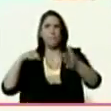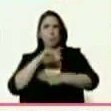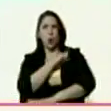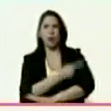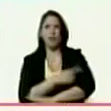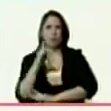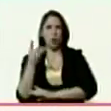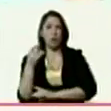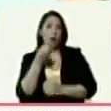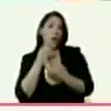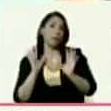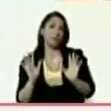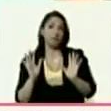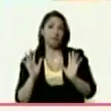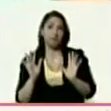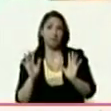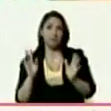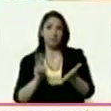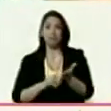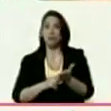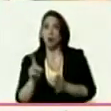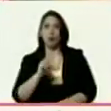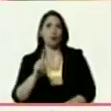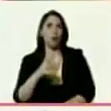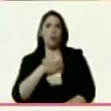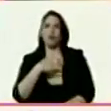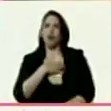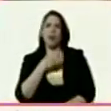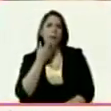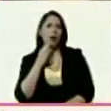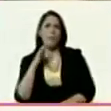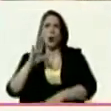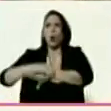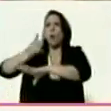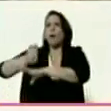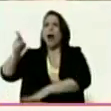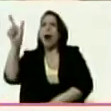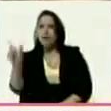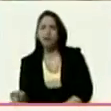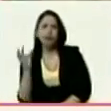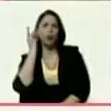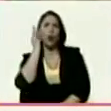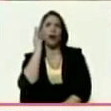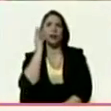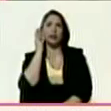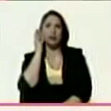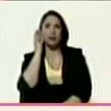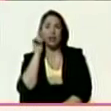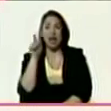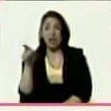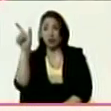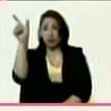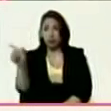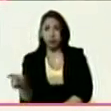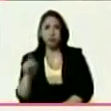Bueno, pero es que en verdad no se puede culpar a que ella sea mujer, porque no es porque sea mujer, es porque